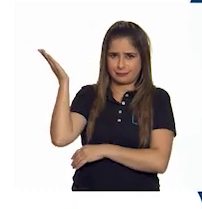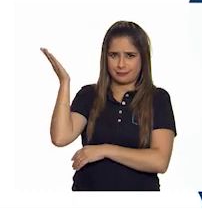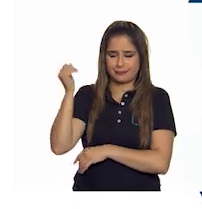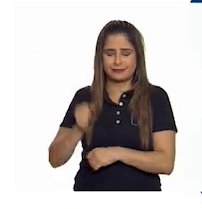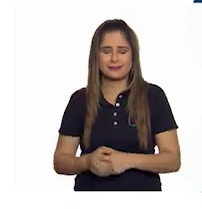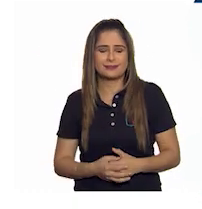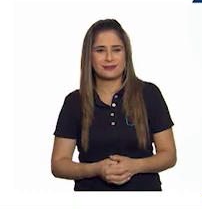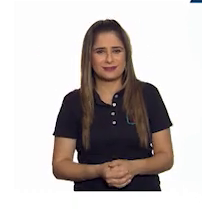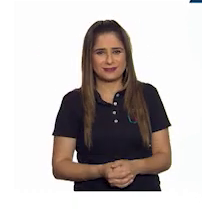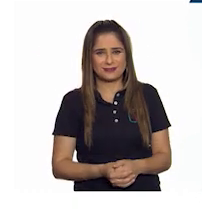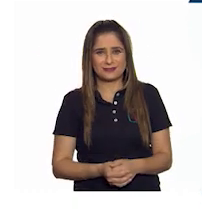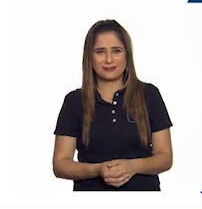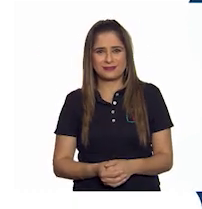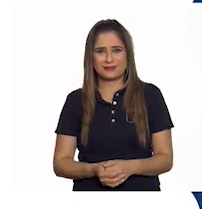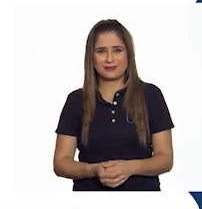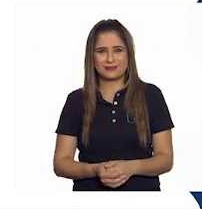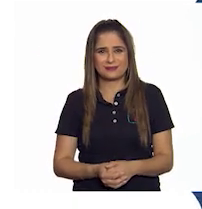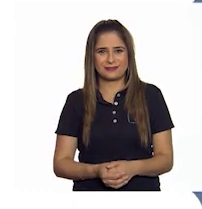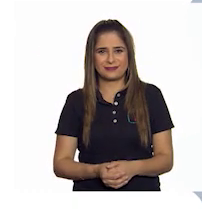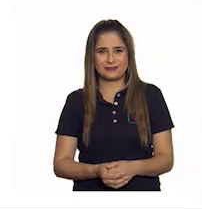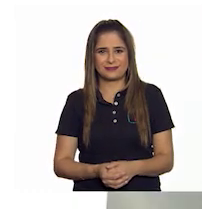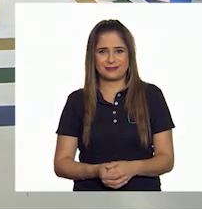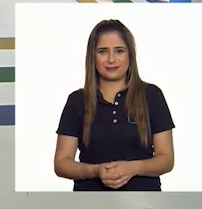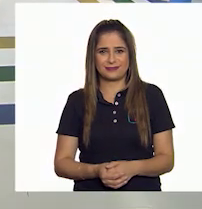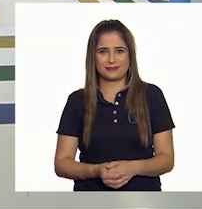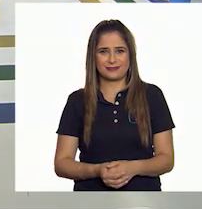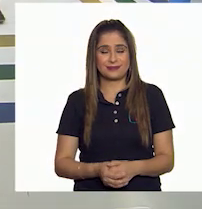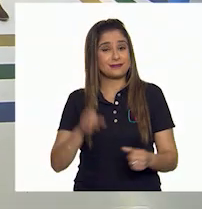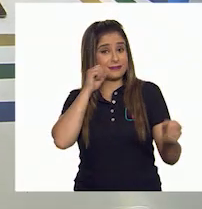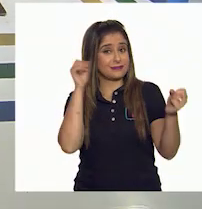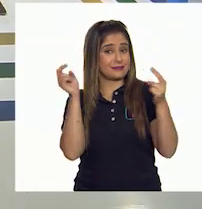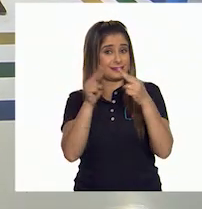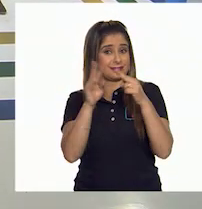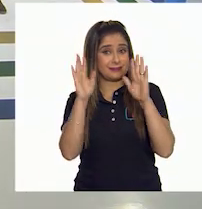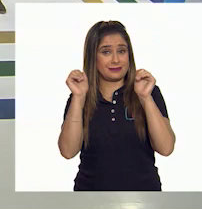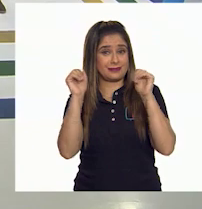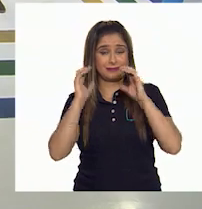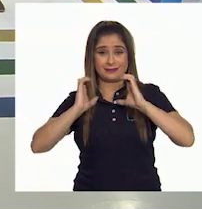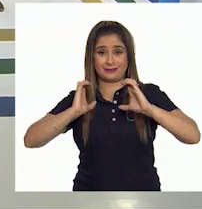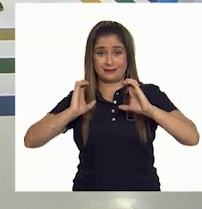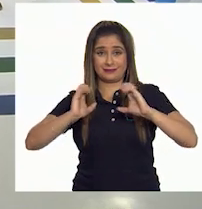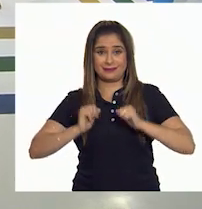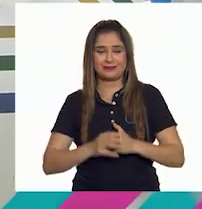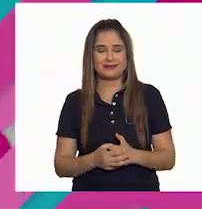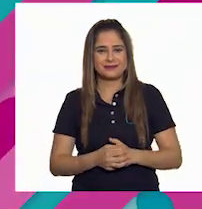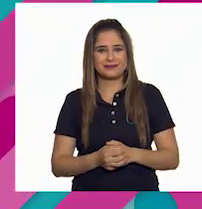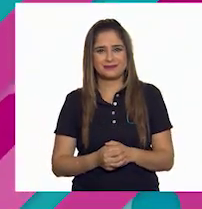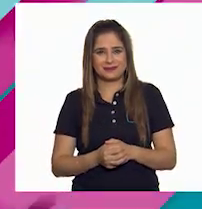aprendeencasa.sep.gov.mx. Nos vemos. Cuídense. Adiós.